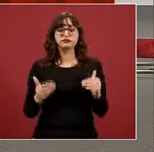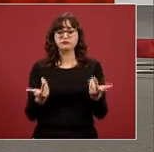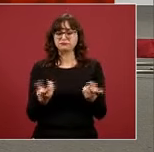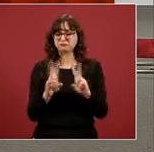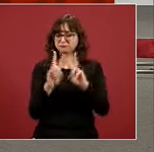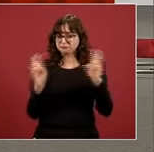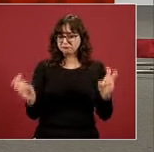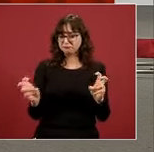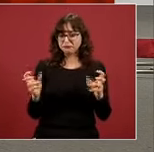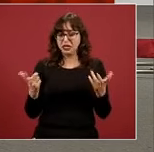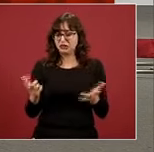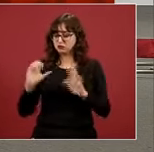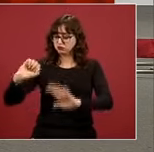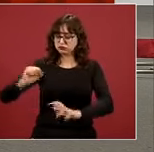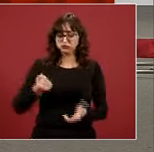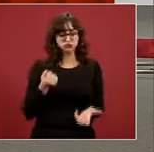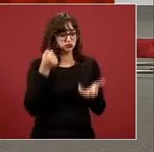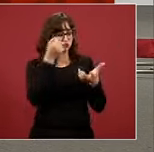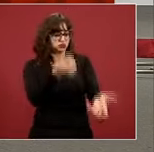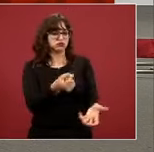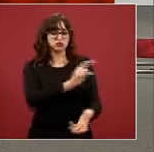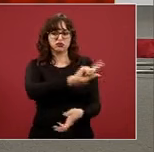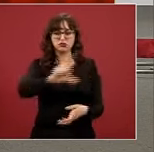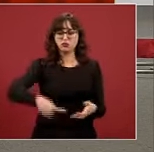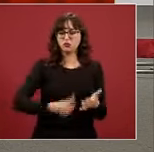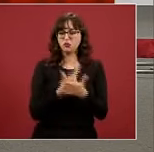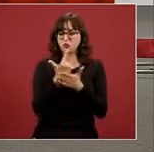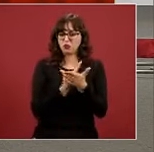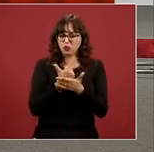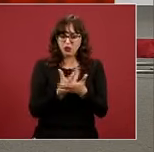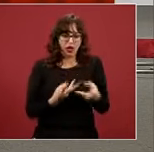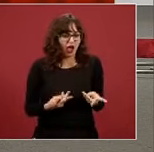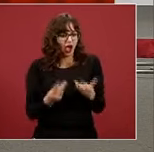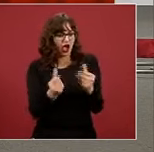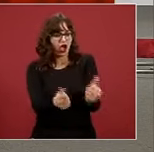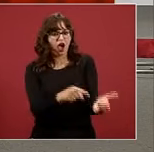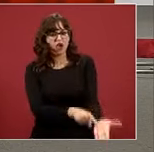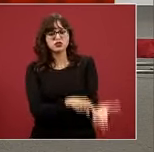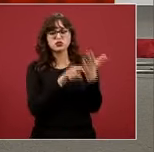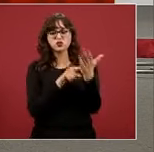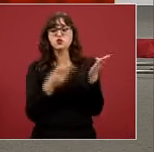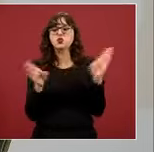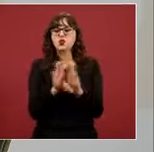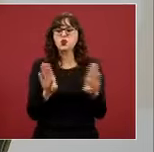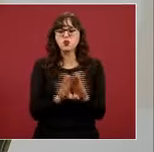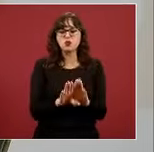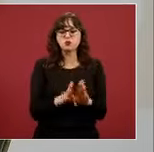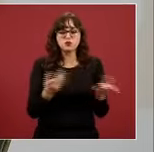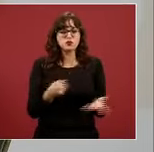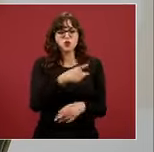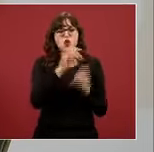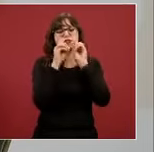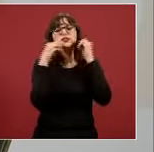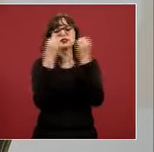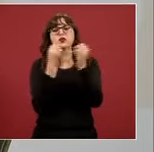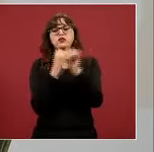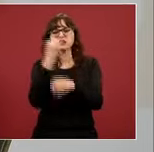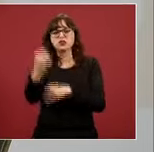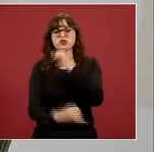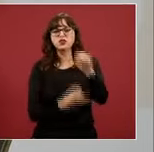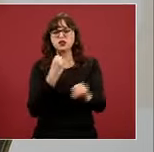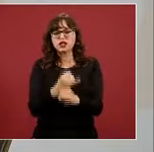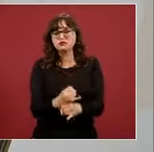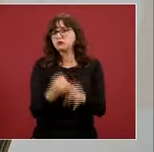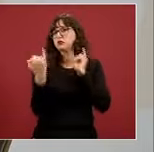el ejercicio y la rendición de cuentas cuando se trata de un organismo internacional. Bueno, como cualquier otro,